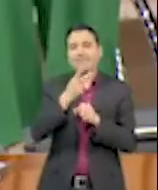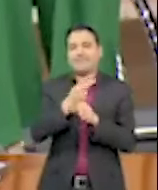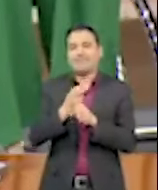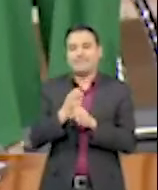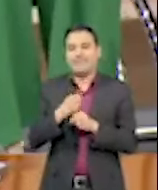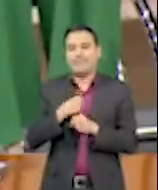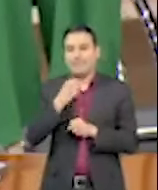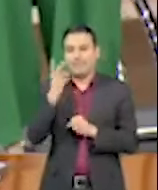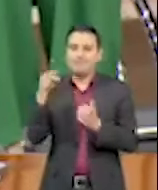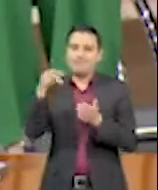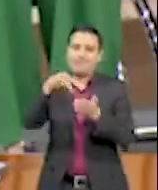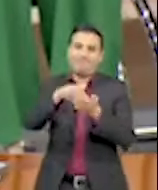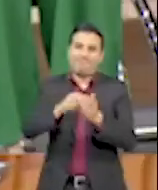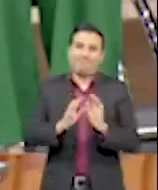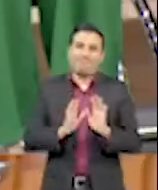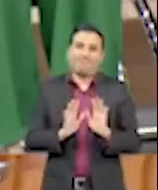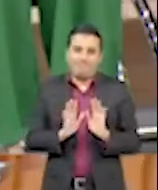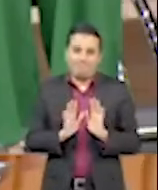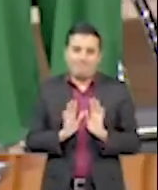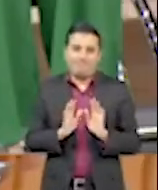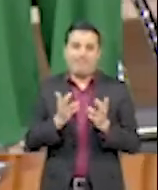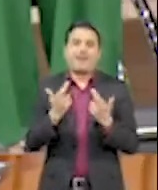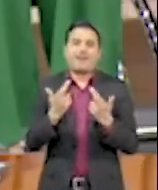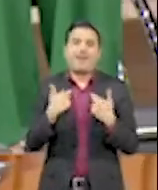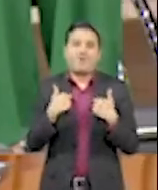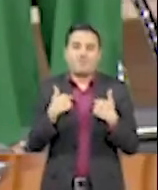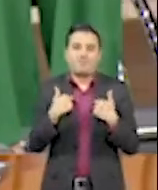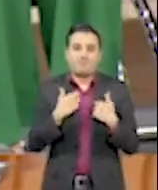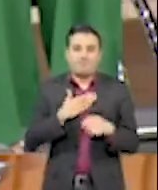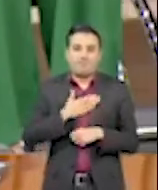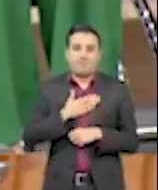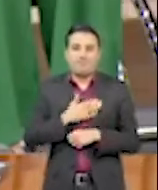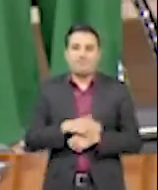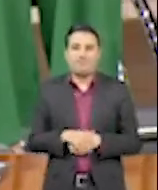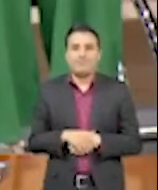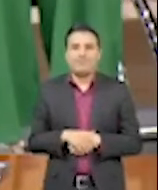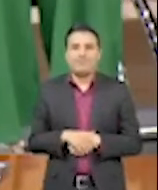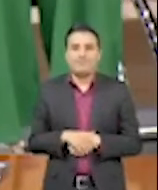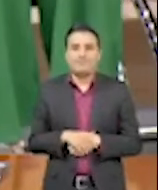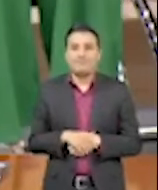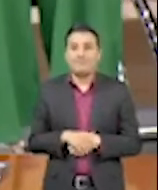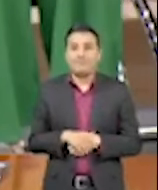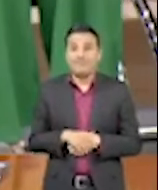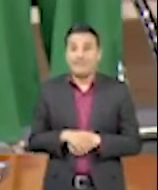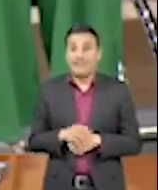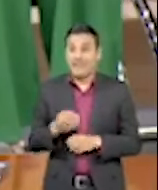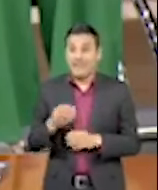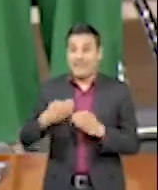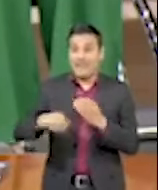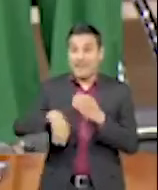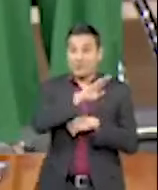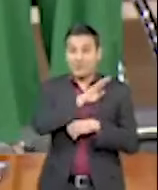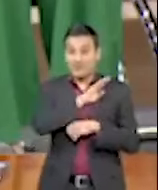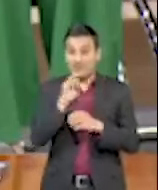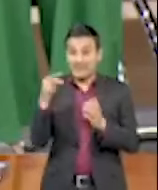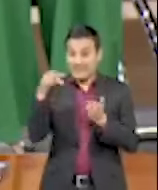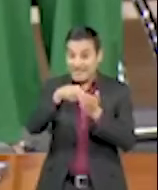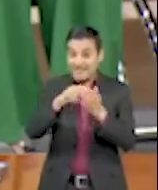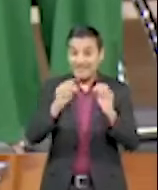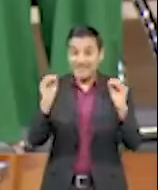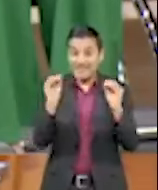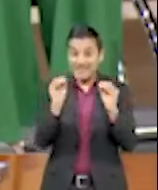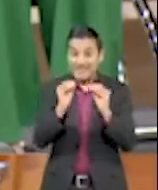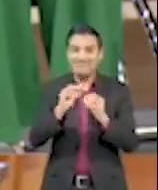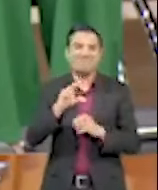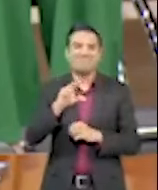de regalo de cumpleaños. Pero no va a estar Claudia Sheinbaum en ese debate. Claudia Sheinbaum no va